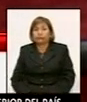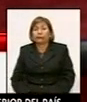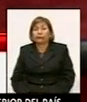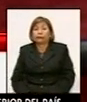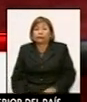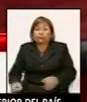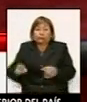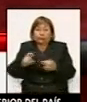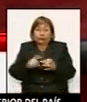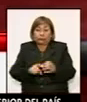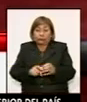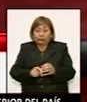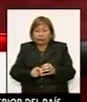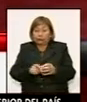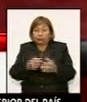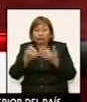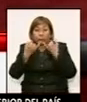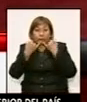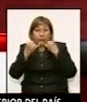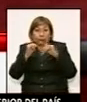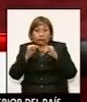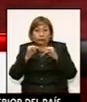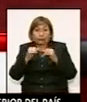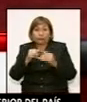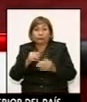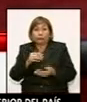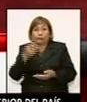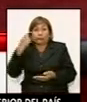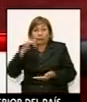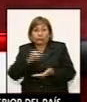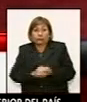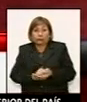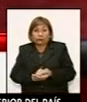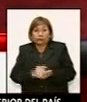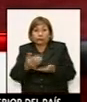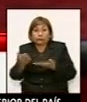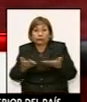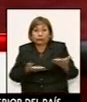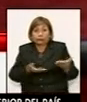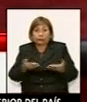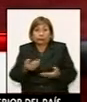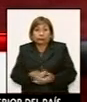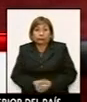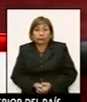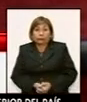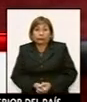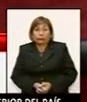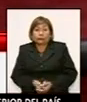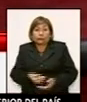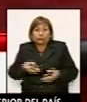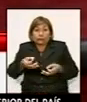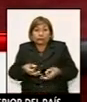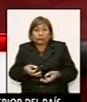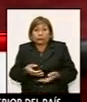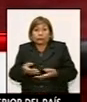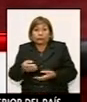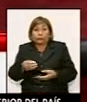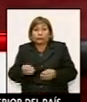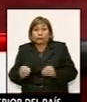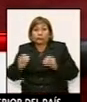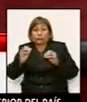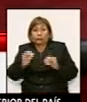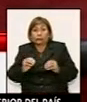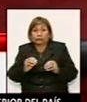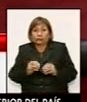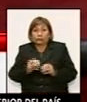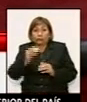interconectar los sistemas informáticos de las entidades para brindar mejores servicios, se propone fortalecerla e impulsarla de